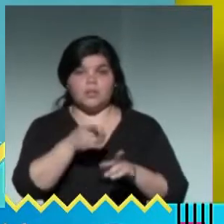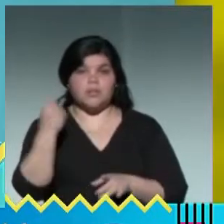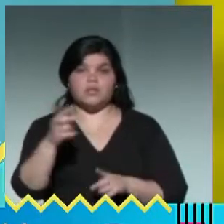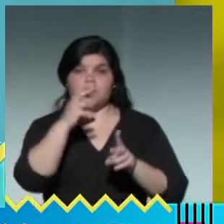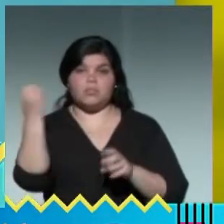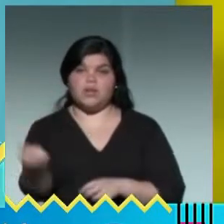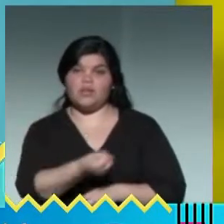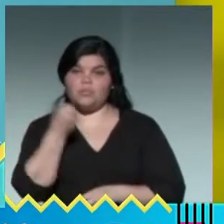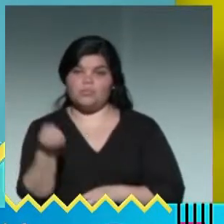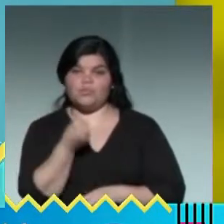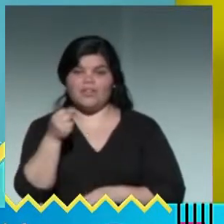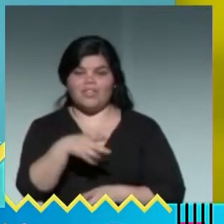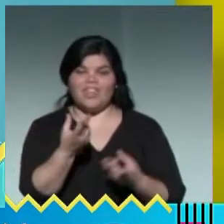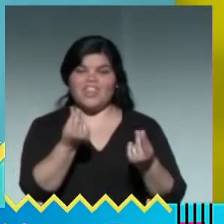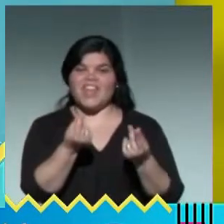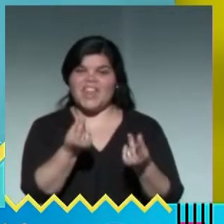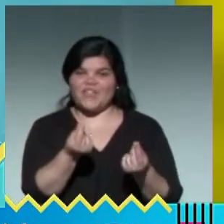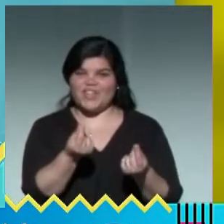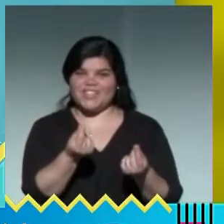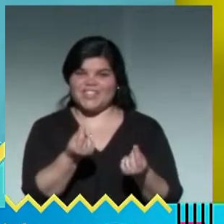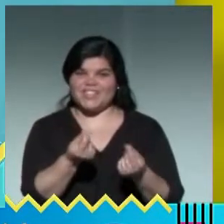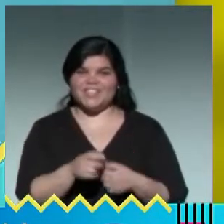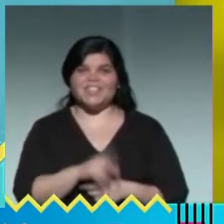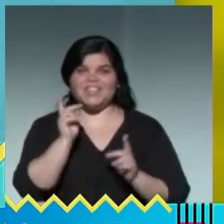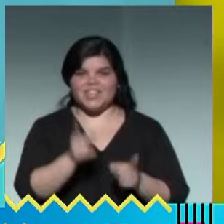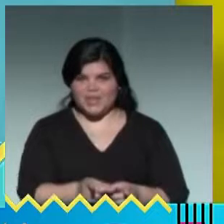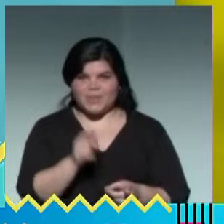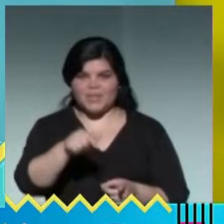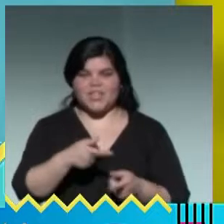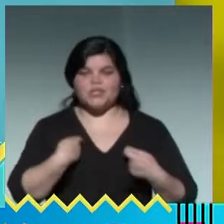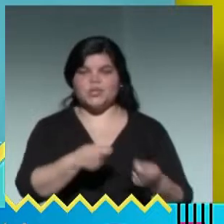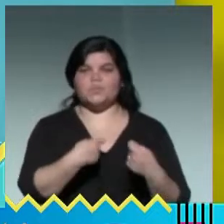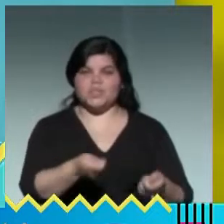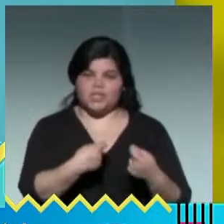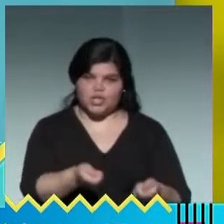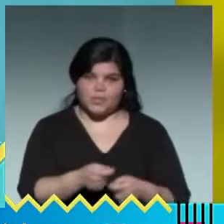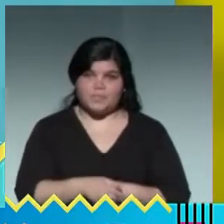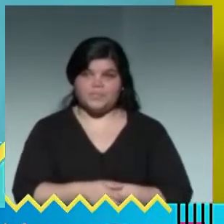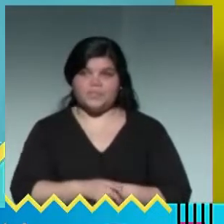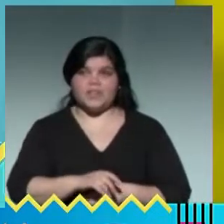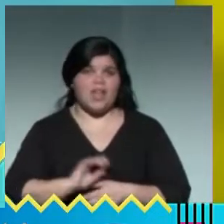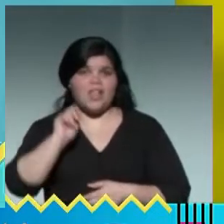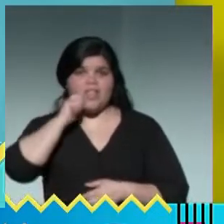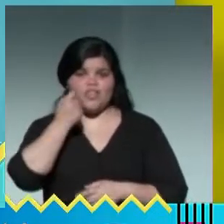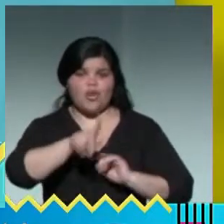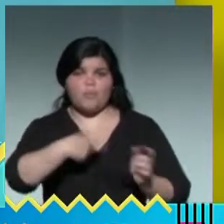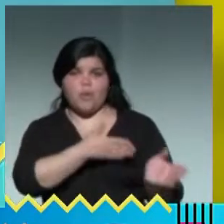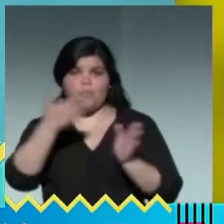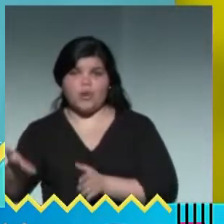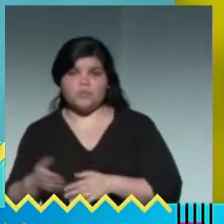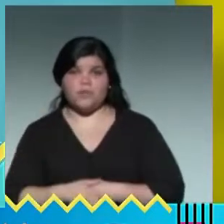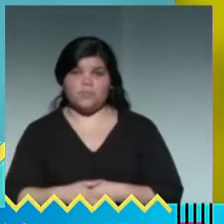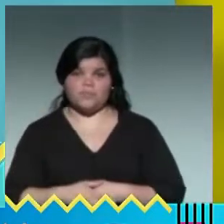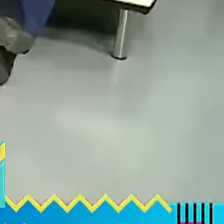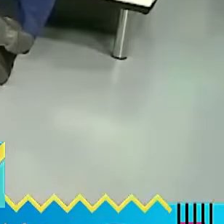ver con las tarifas y obviamente no podemos dejar de lado el tema de subsidios. Así que bueno, un lindo paquete para el próximo bloque, esperemos tener tiempo.